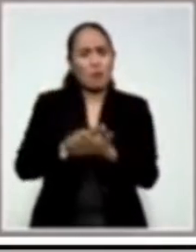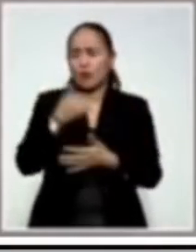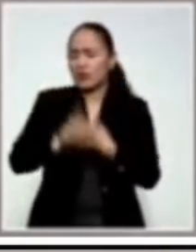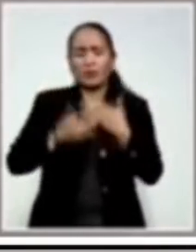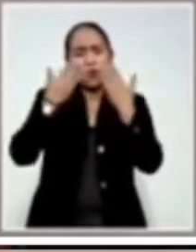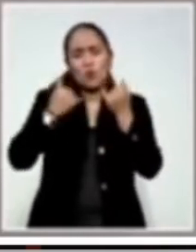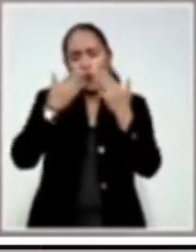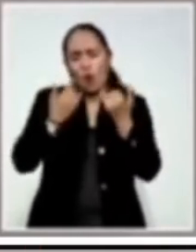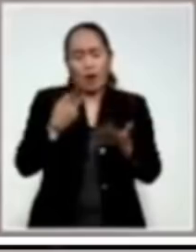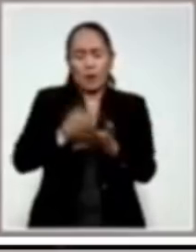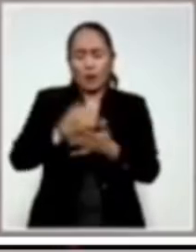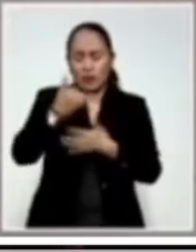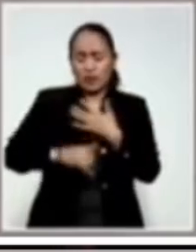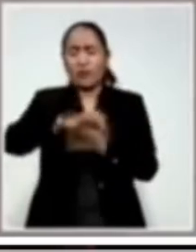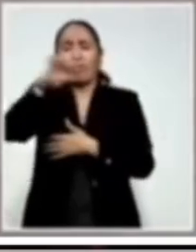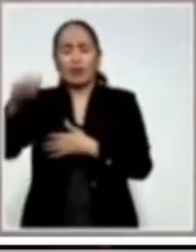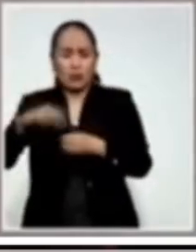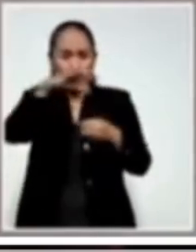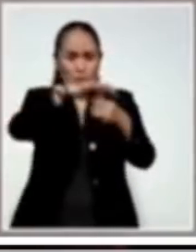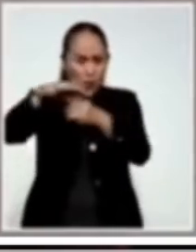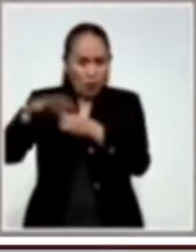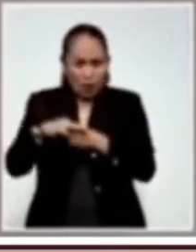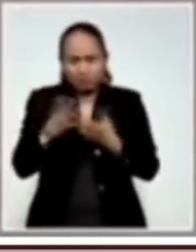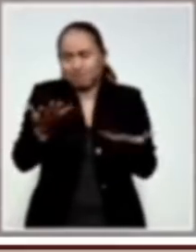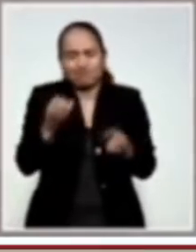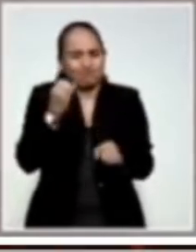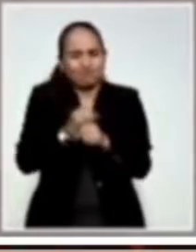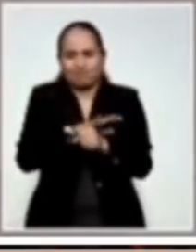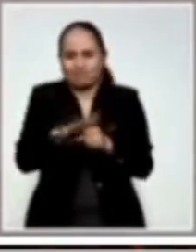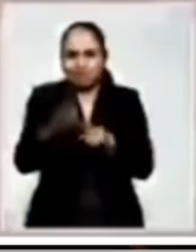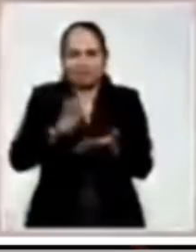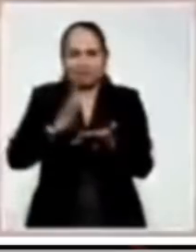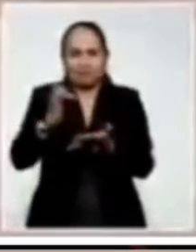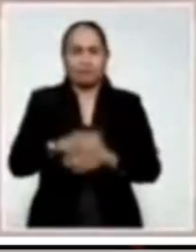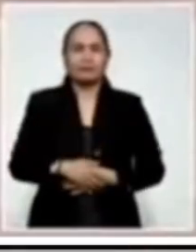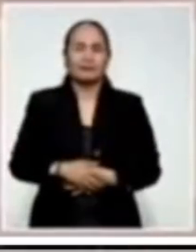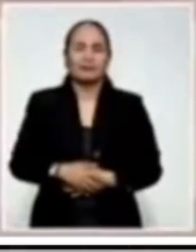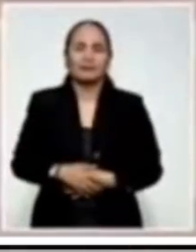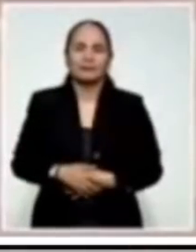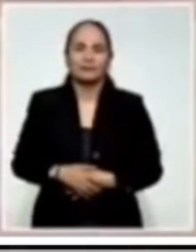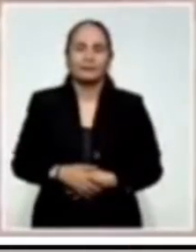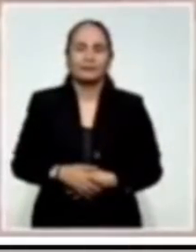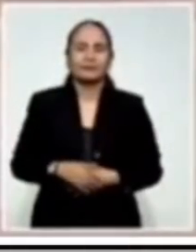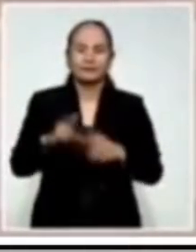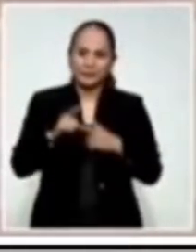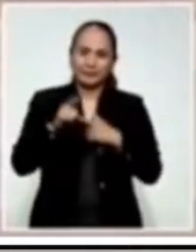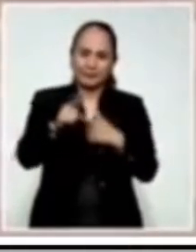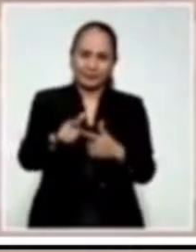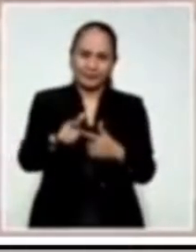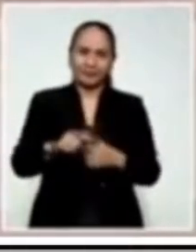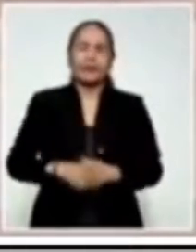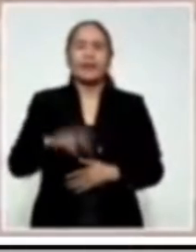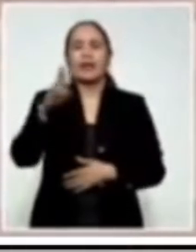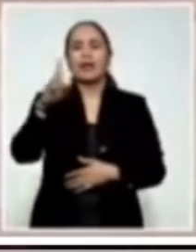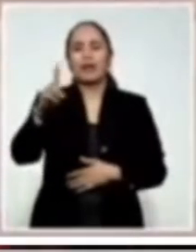se puede someter a votación del Pleno. Gracias. Muchas gracias. Continuamos con